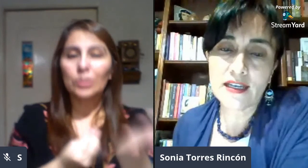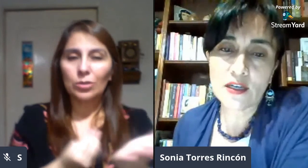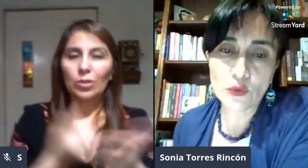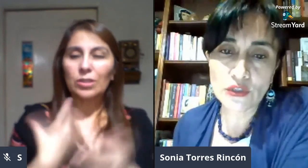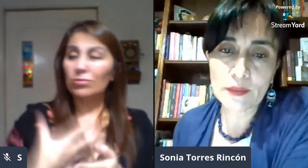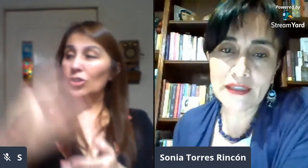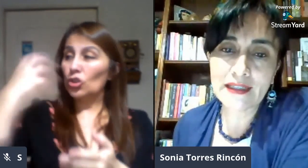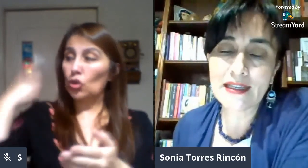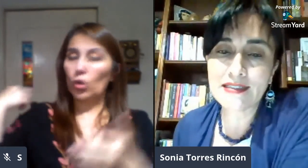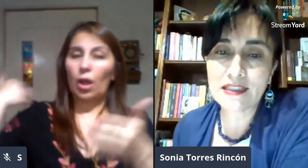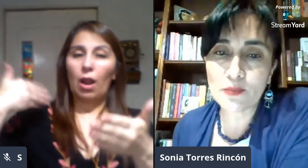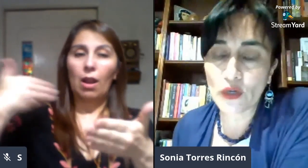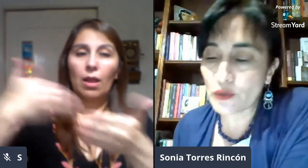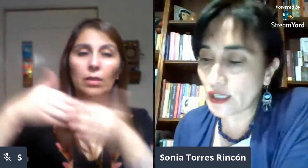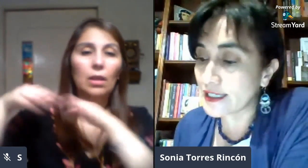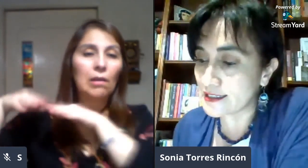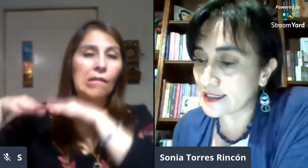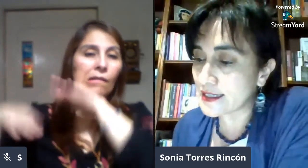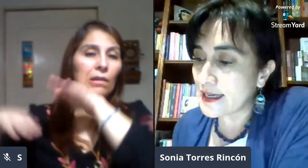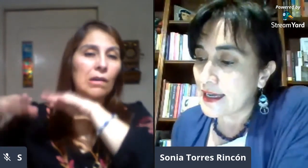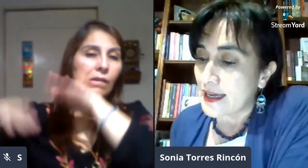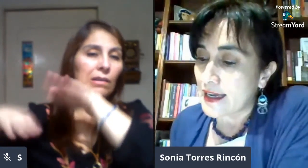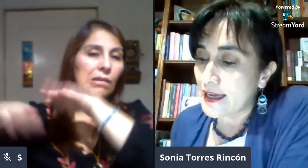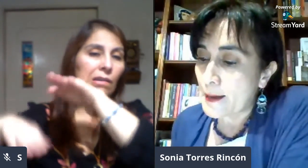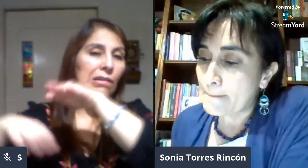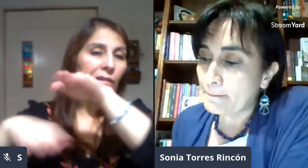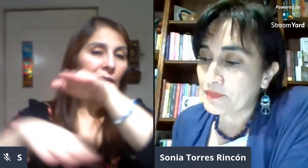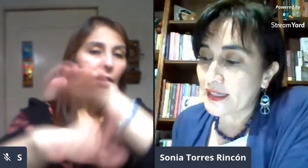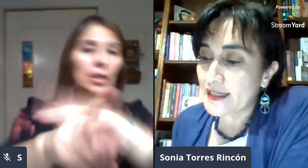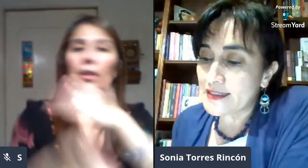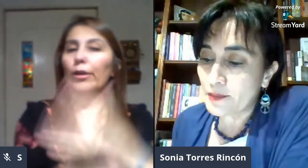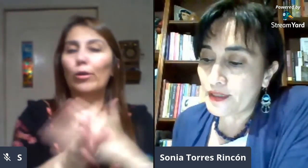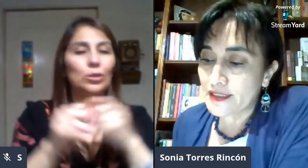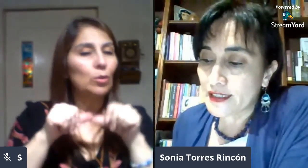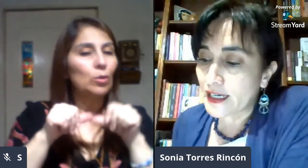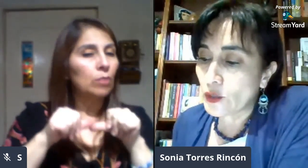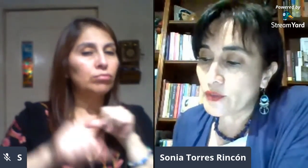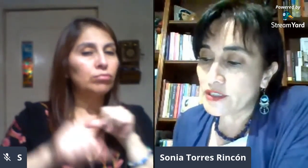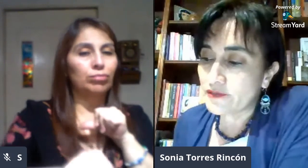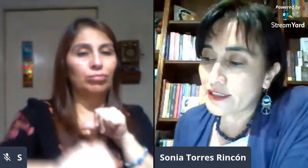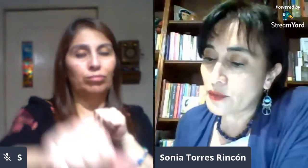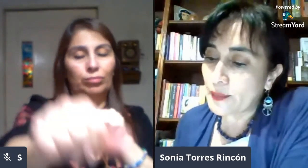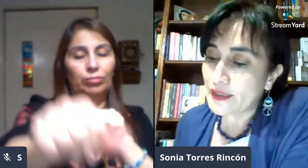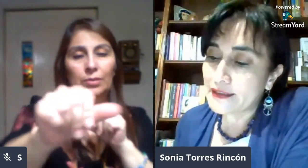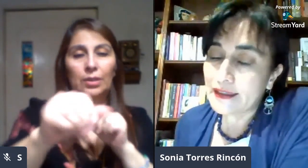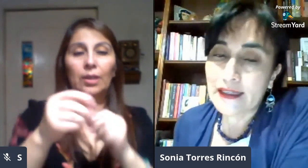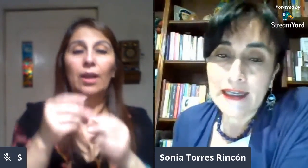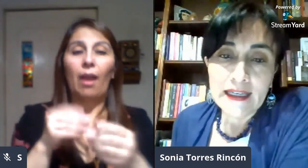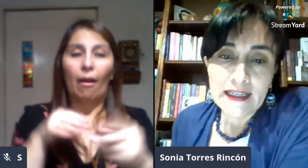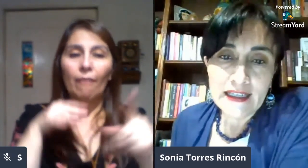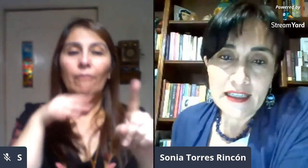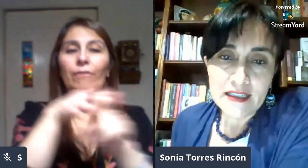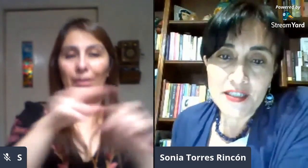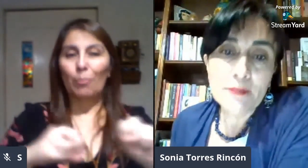profundizan justamente este tipo de violencias, que desde el patriarcado pues